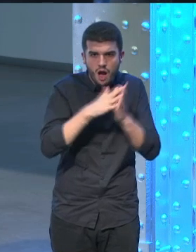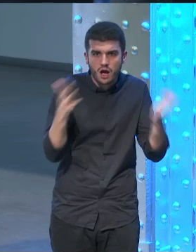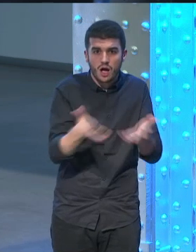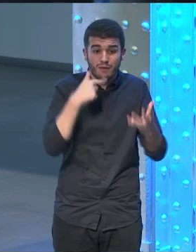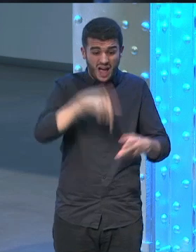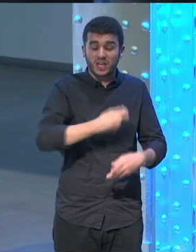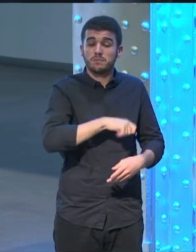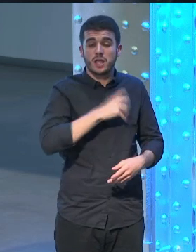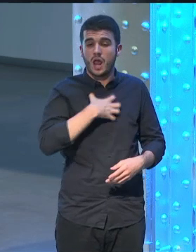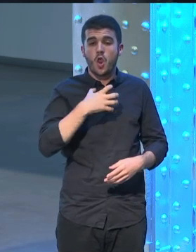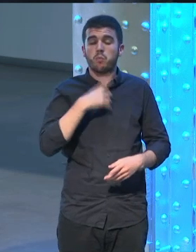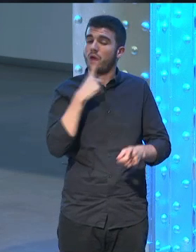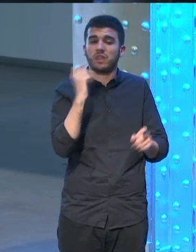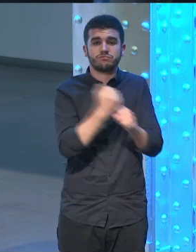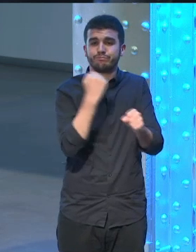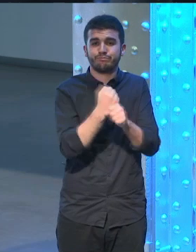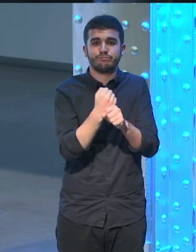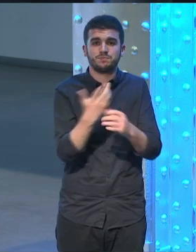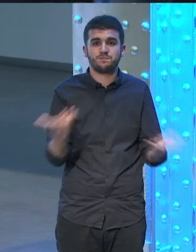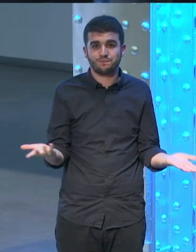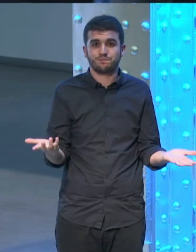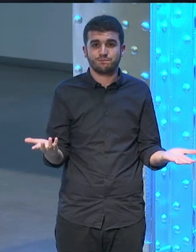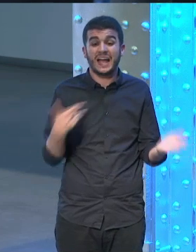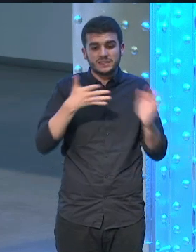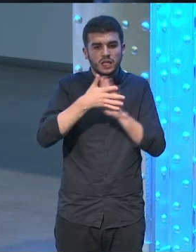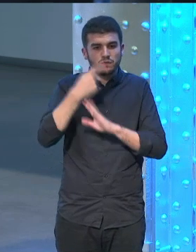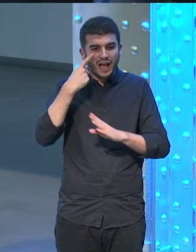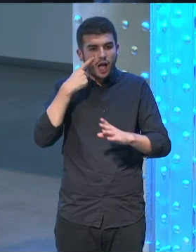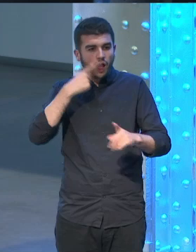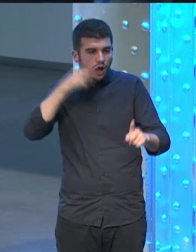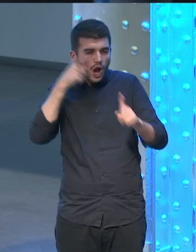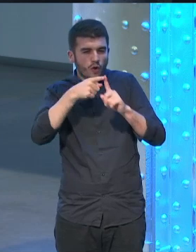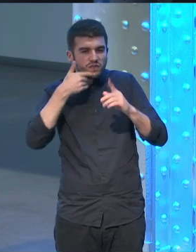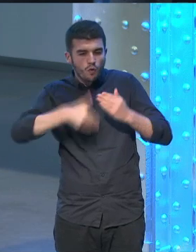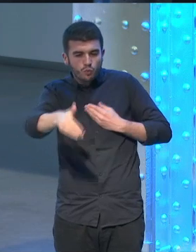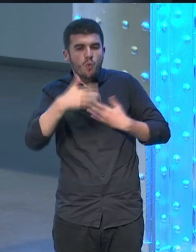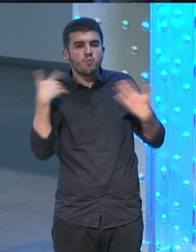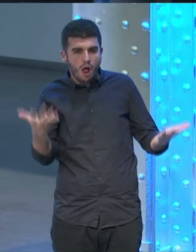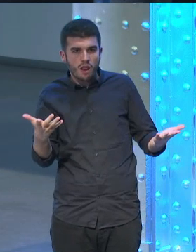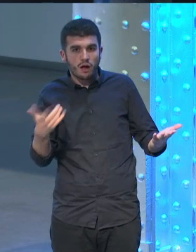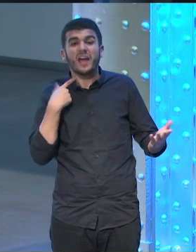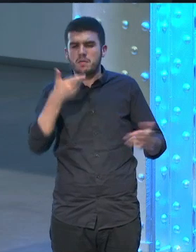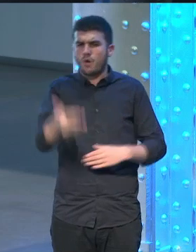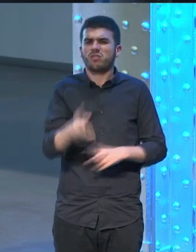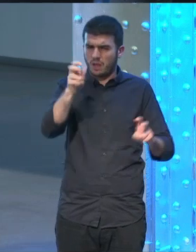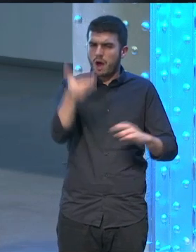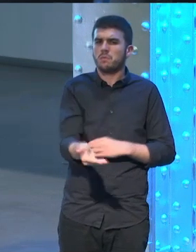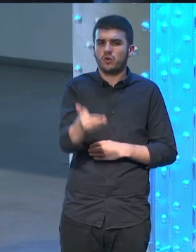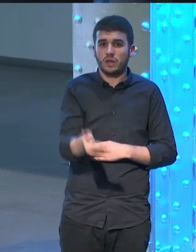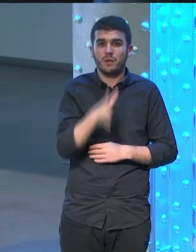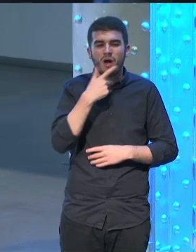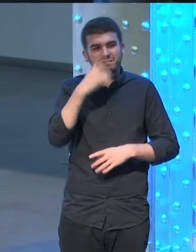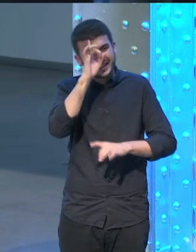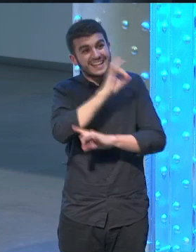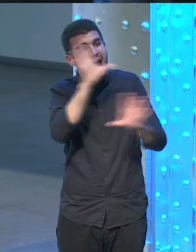o trabajando donde aquí no pueden trabajar. La gestión de las expectativas es muy importante porque no tengo claro